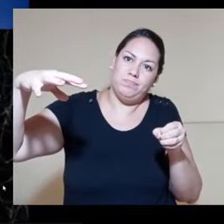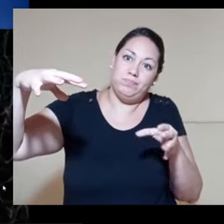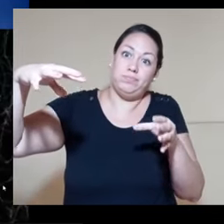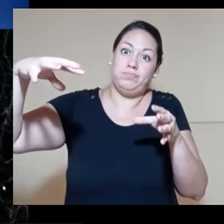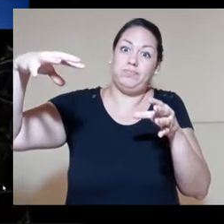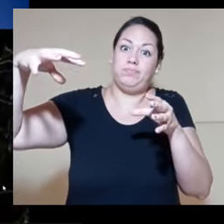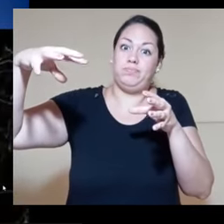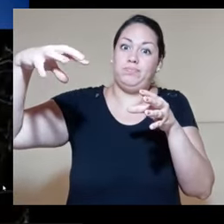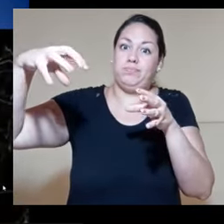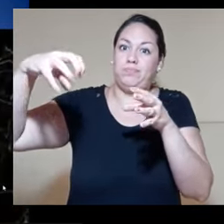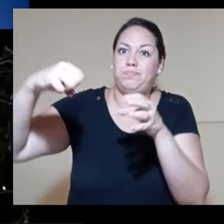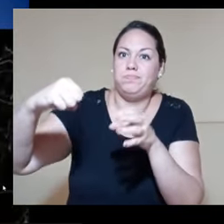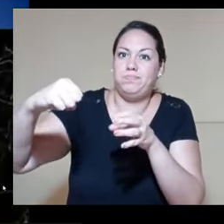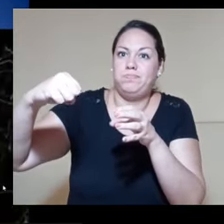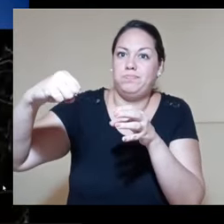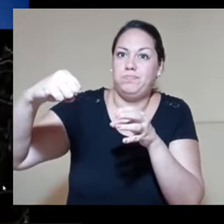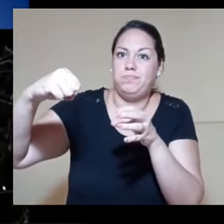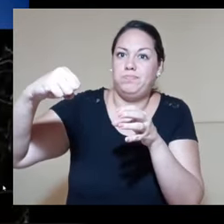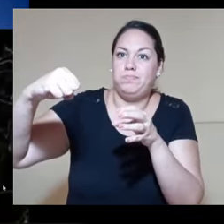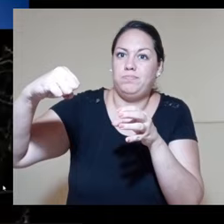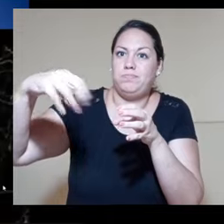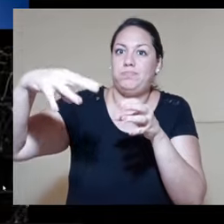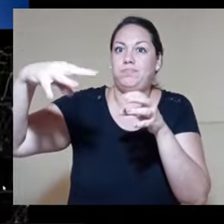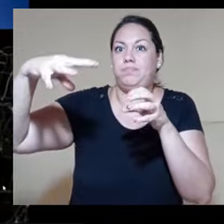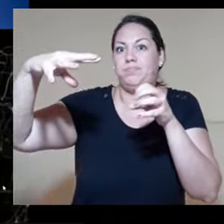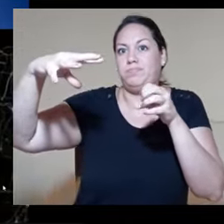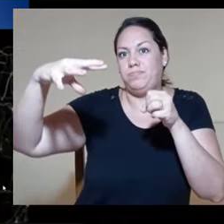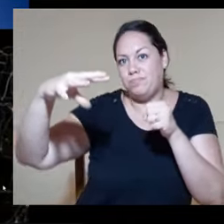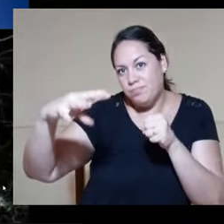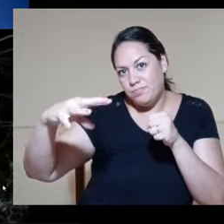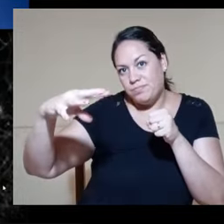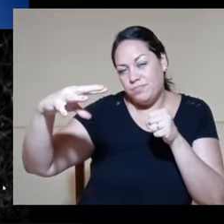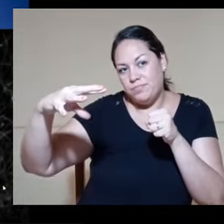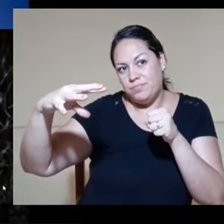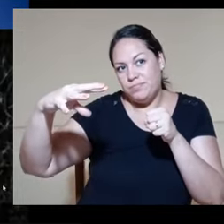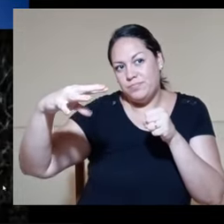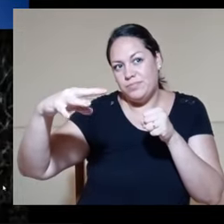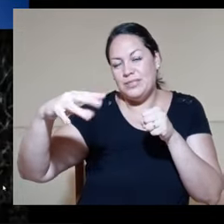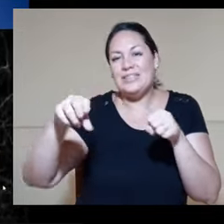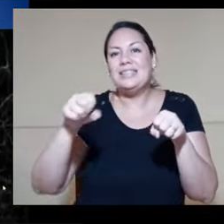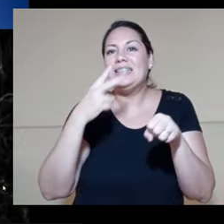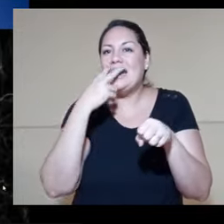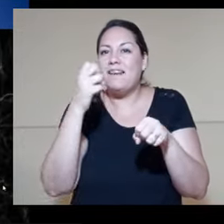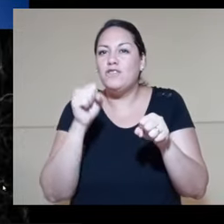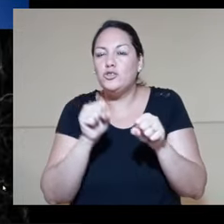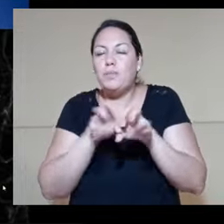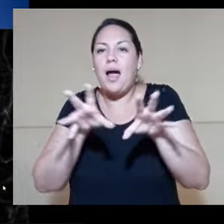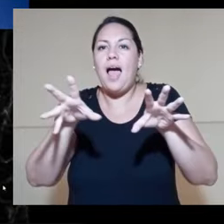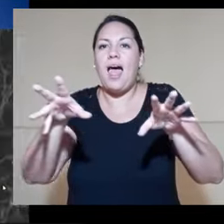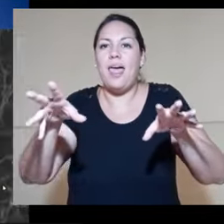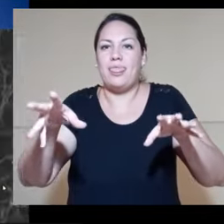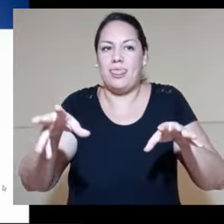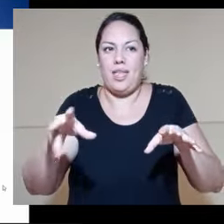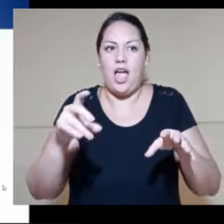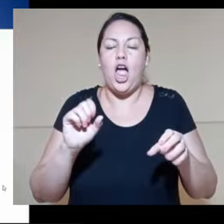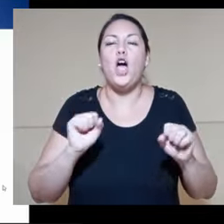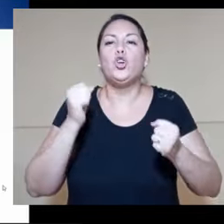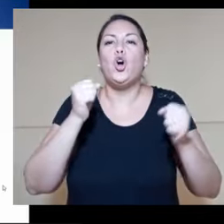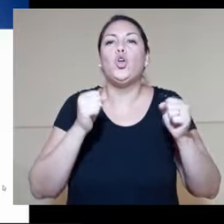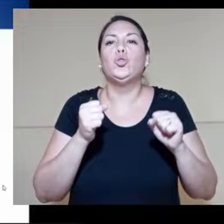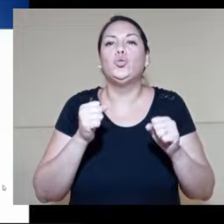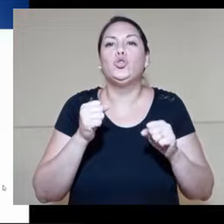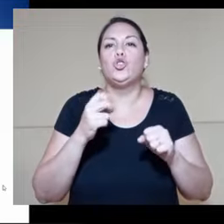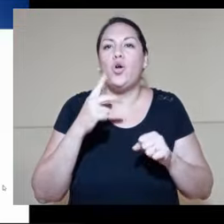complejo neurotransmisor-receptor, se abren los canales de sodio, entra el sodio, se produce la conducción del impulso